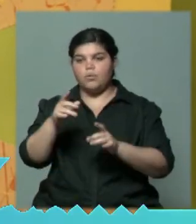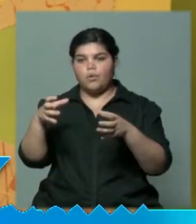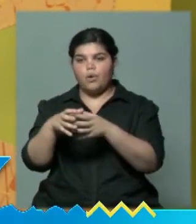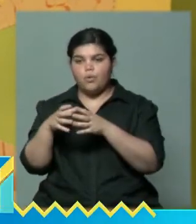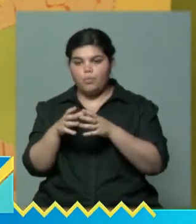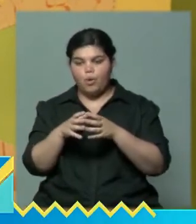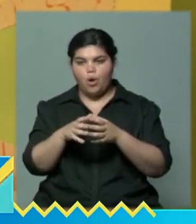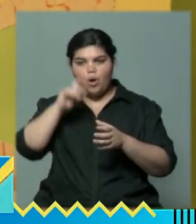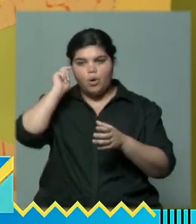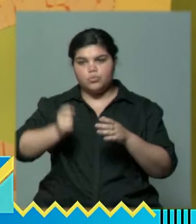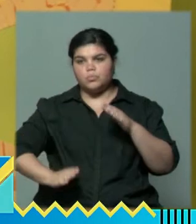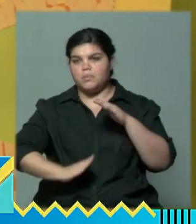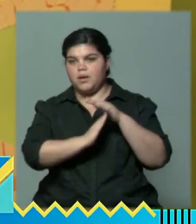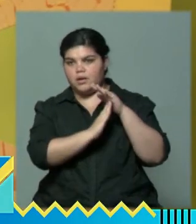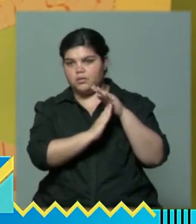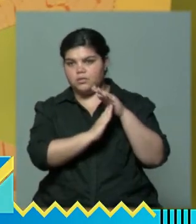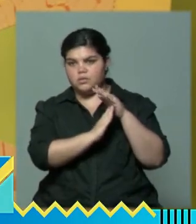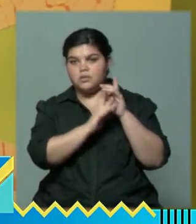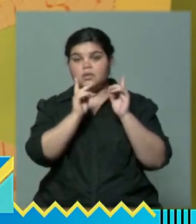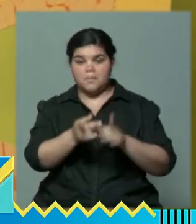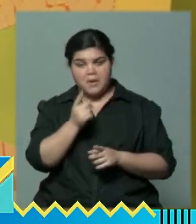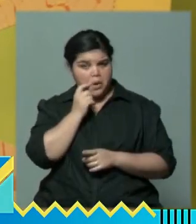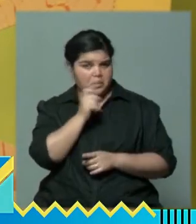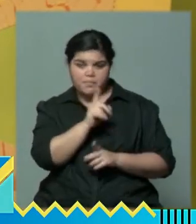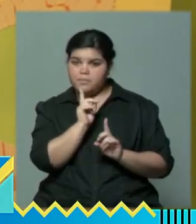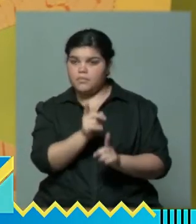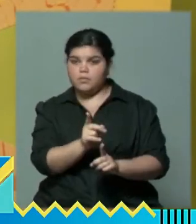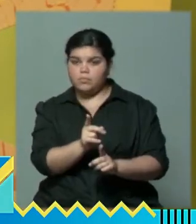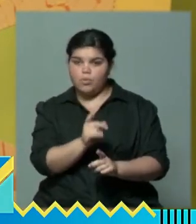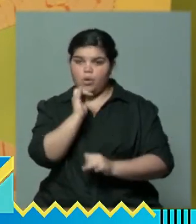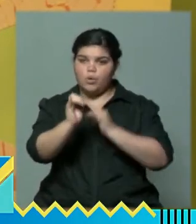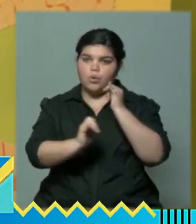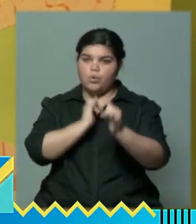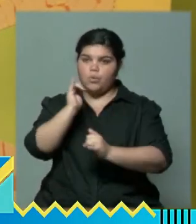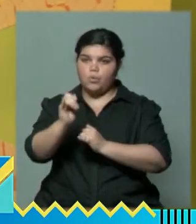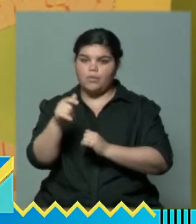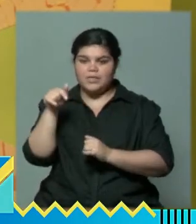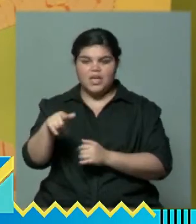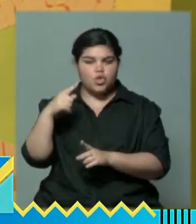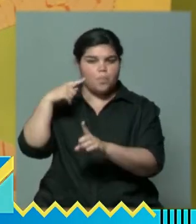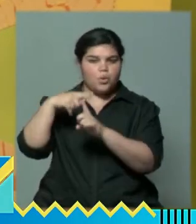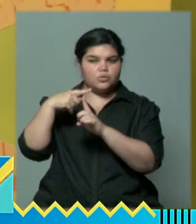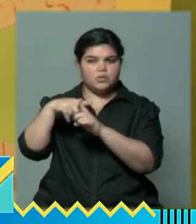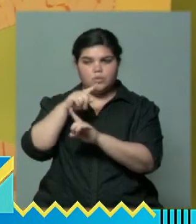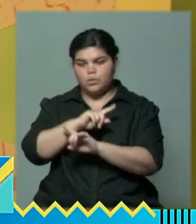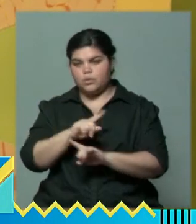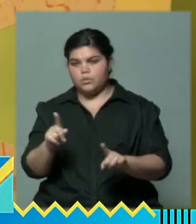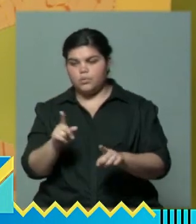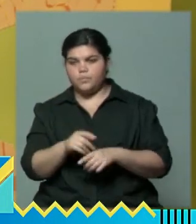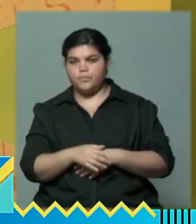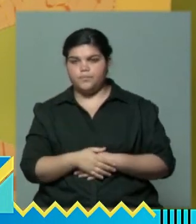Corte, caso Pereira, caso Marcos Niven también, están planteando que no lo ven como algo positivo.